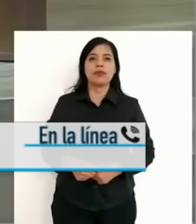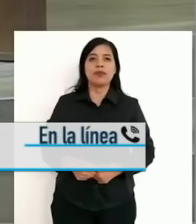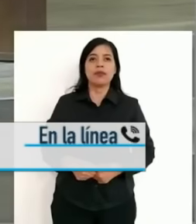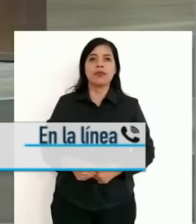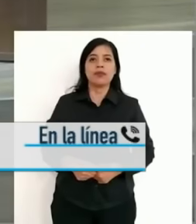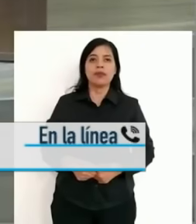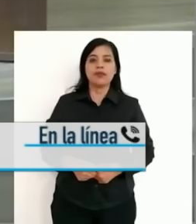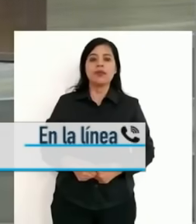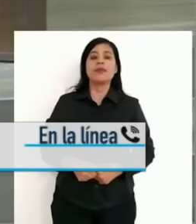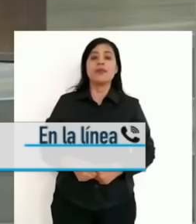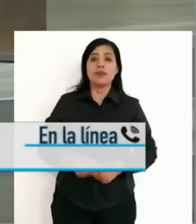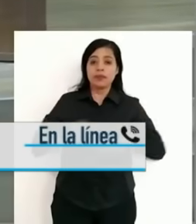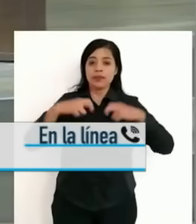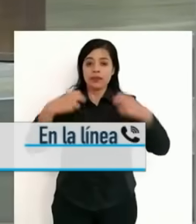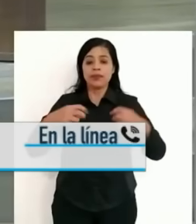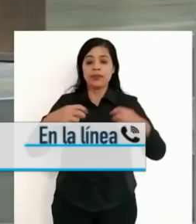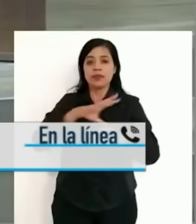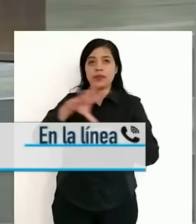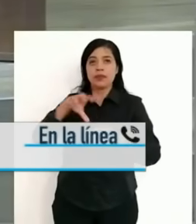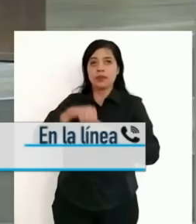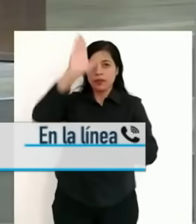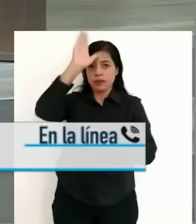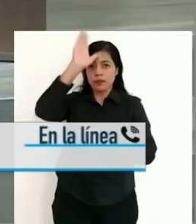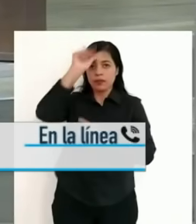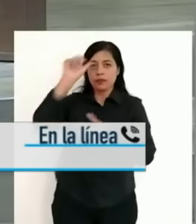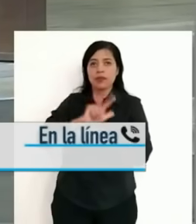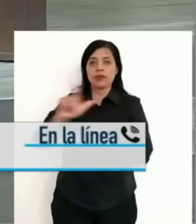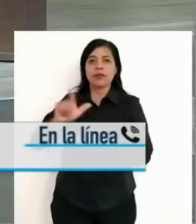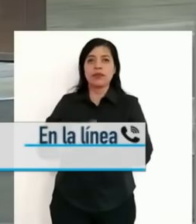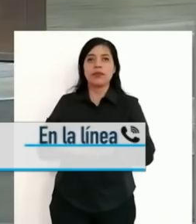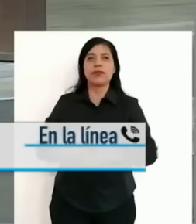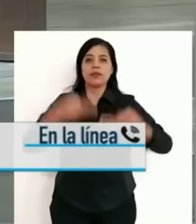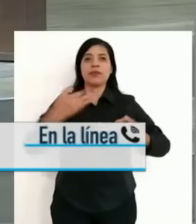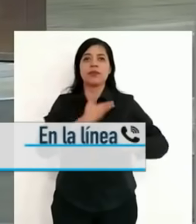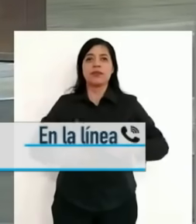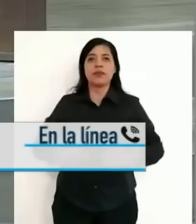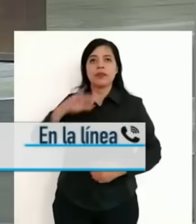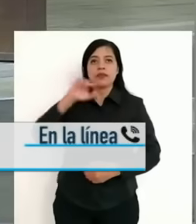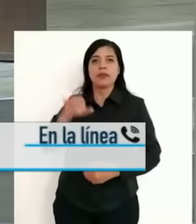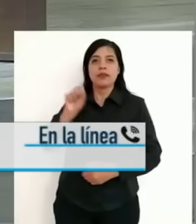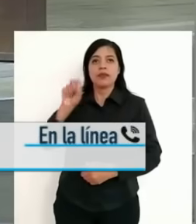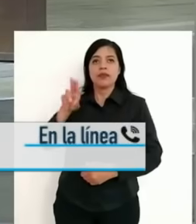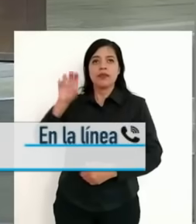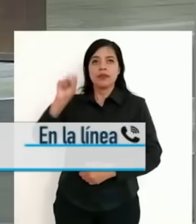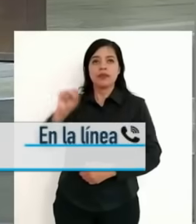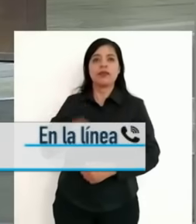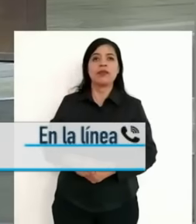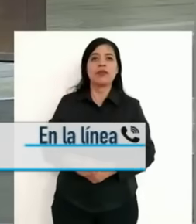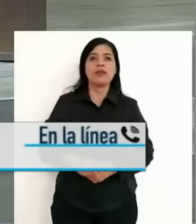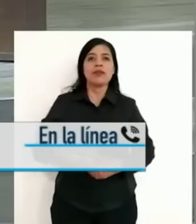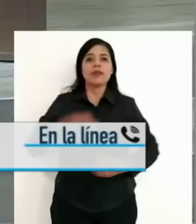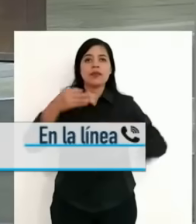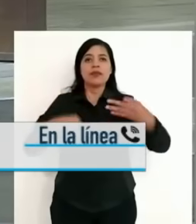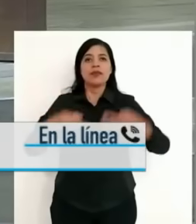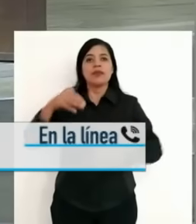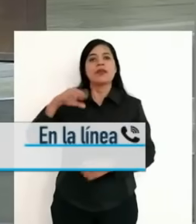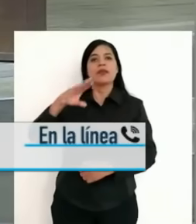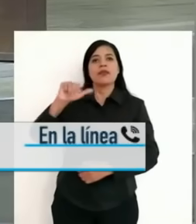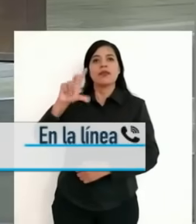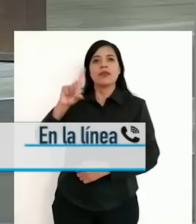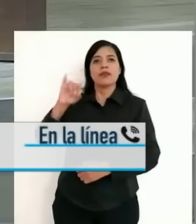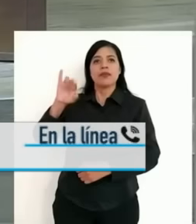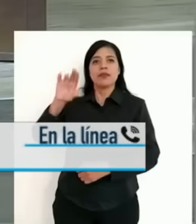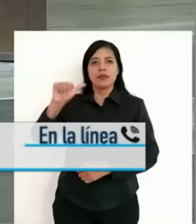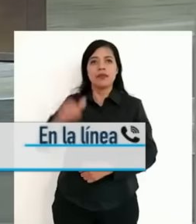duda razonable en que si la gente o no estuvo en esa sesión. Imagínate al grado de lo ridículo que